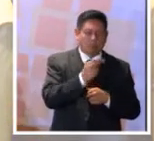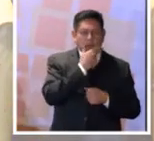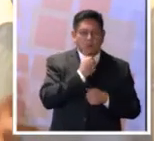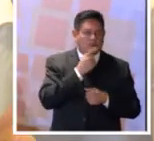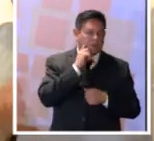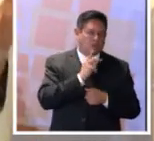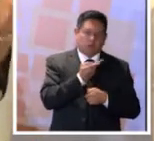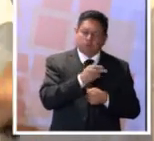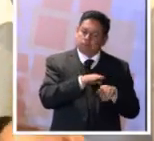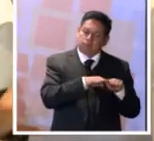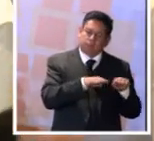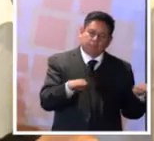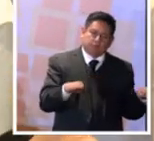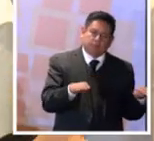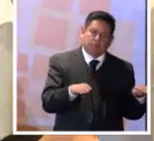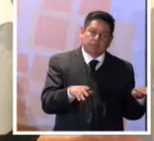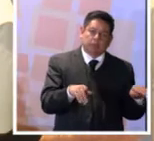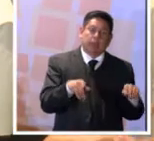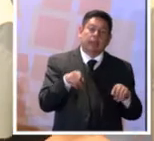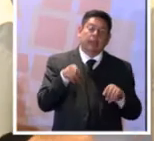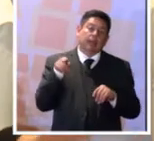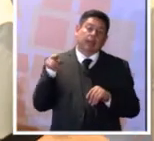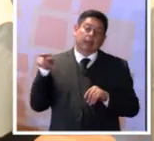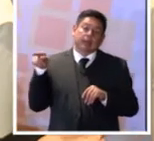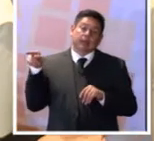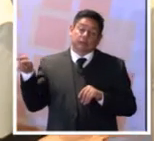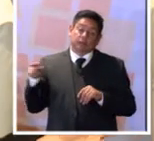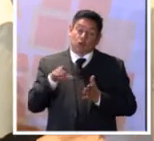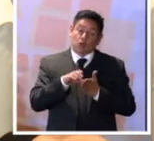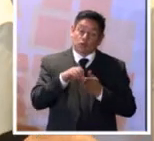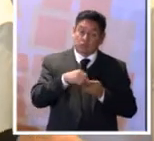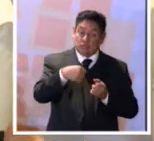entre varones y mujeres, y hace una interpretación de lo que dice nuestra